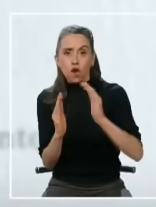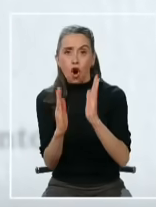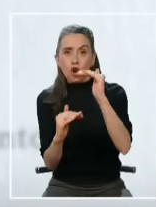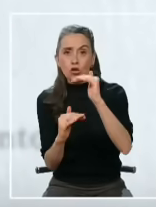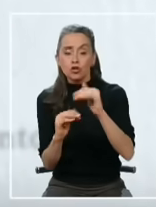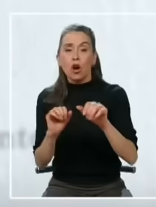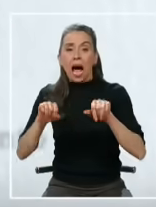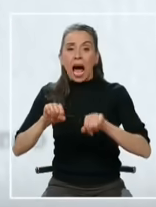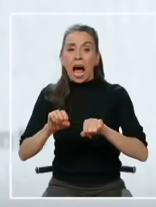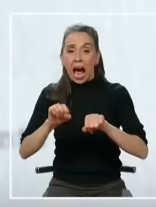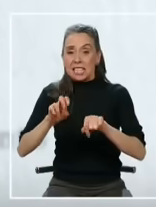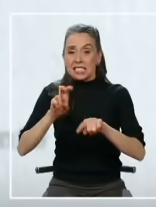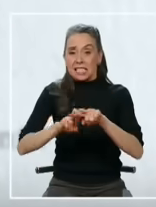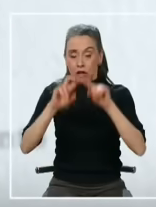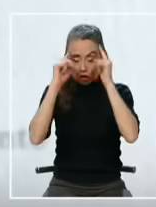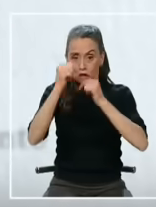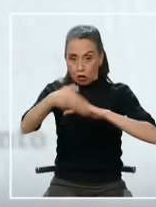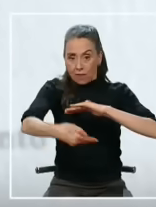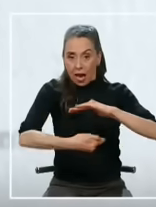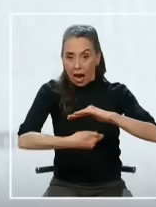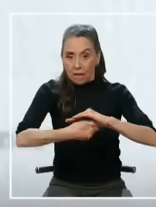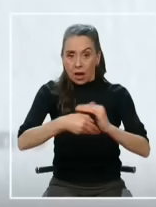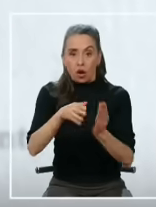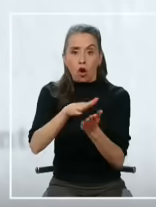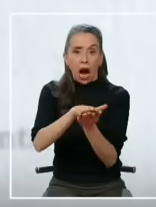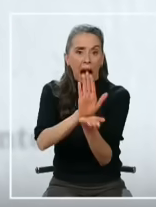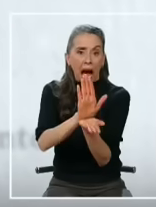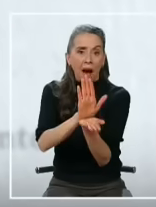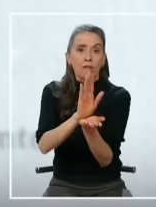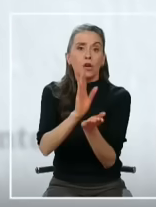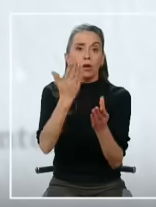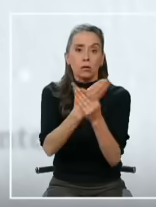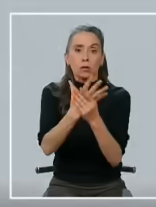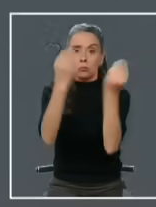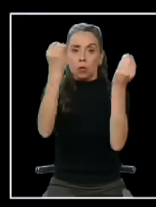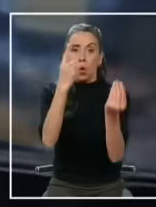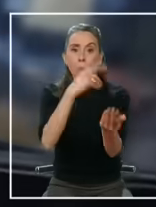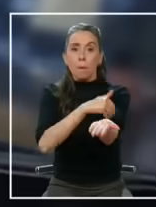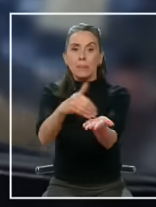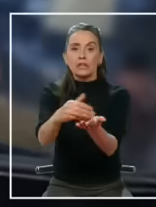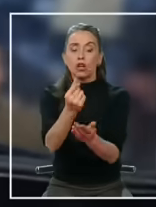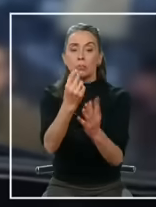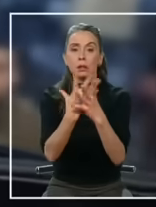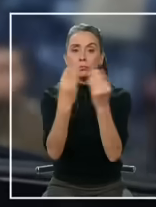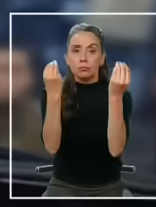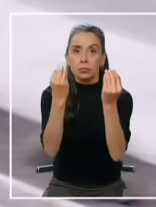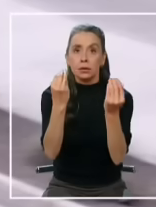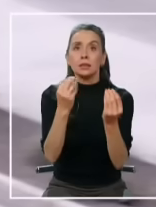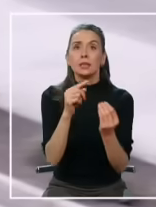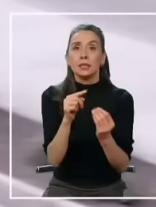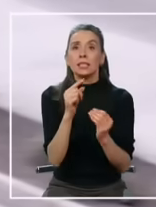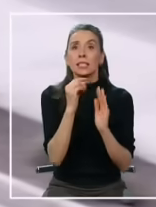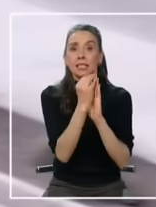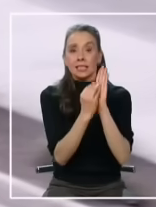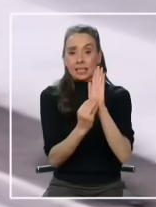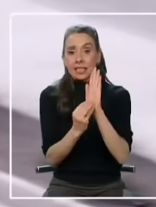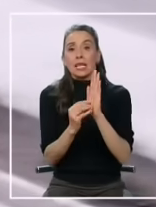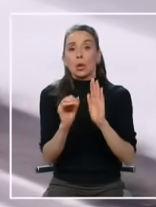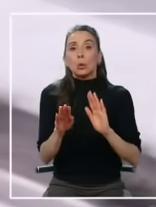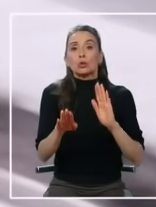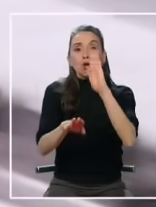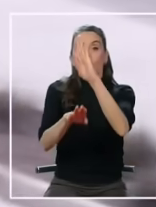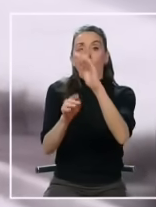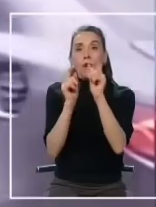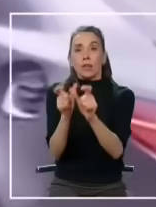encontré bajo el asiento del conductor. Estaba abierto y sin el millón de pesos. Estos registros corresponden a dicha